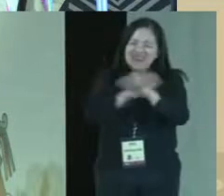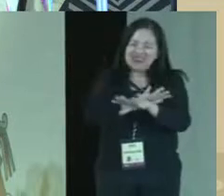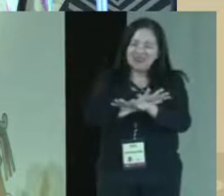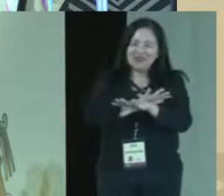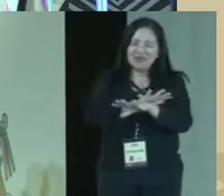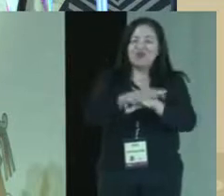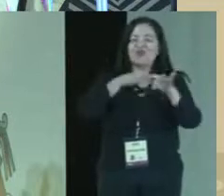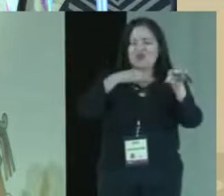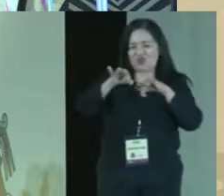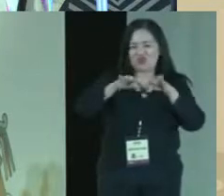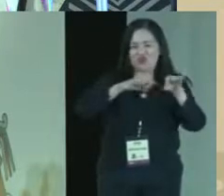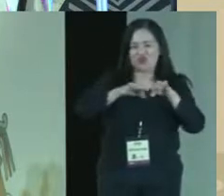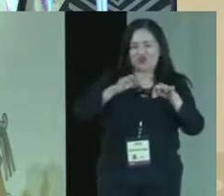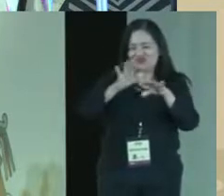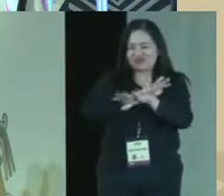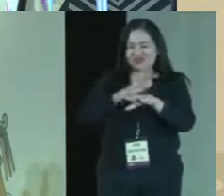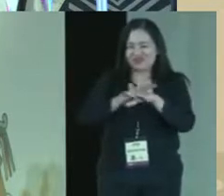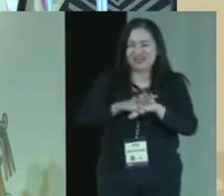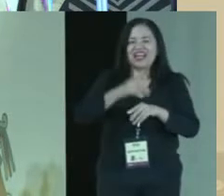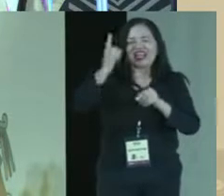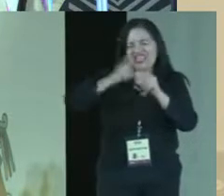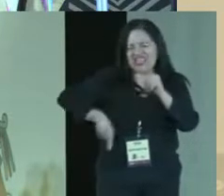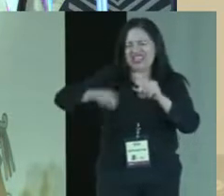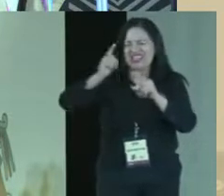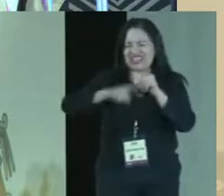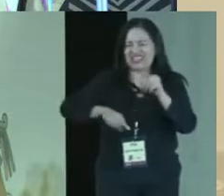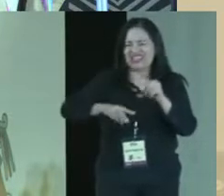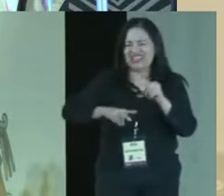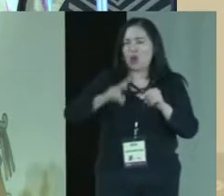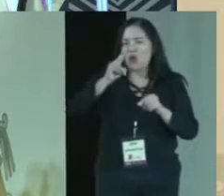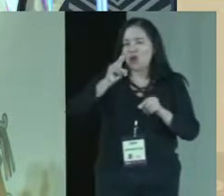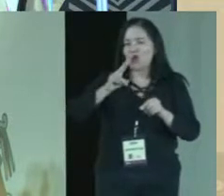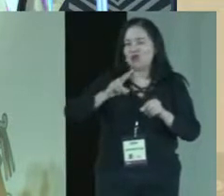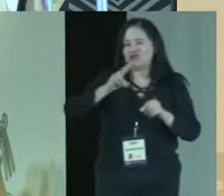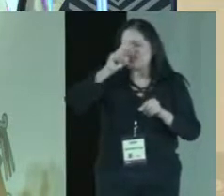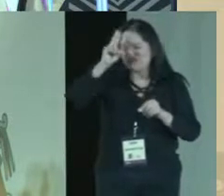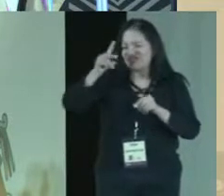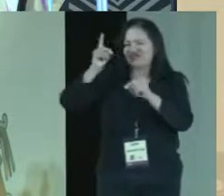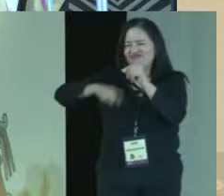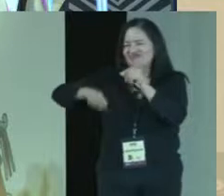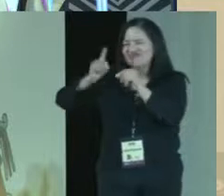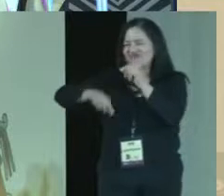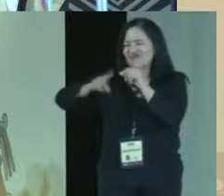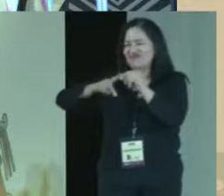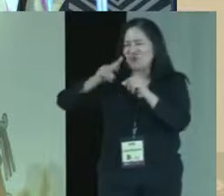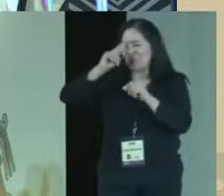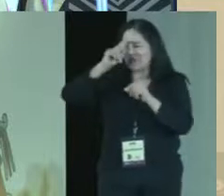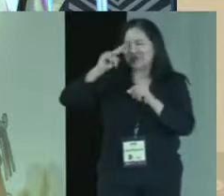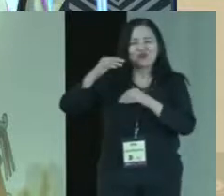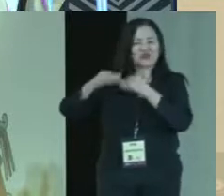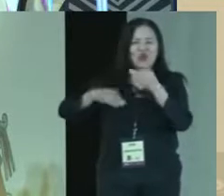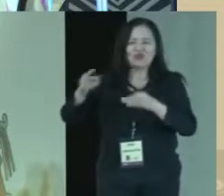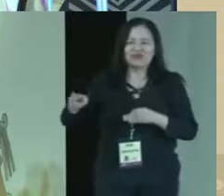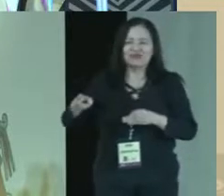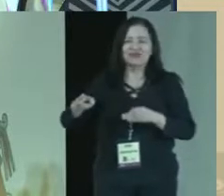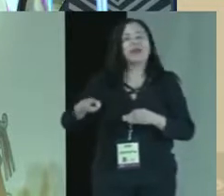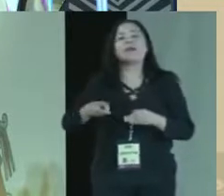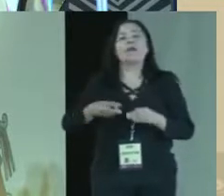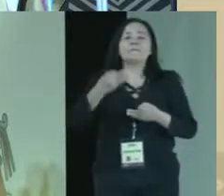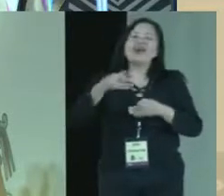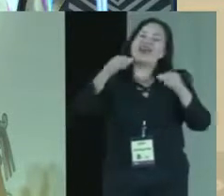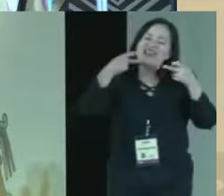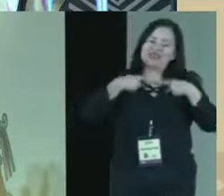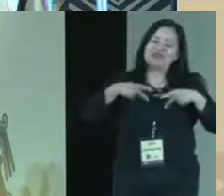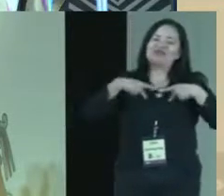erradique todos estos vicios que ha venido arrastrando el sindicalismo y toda esa carga para la